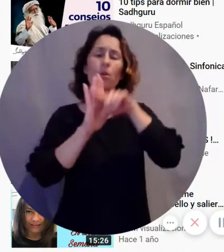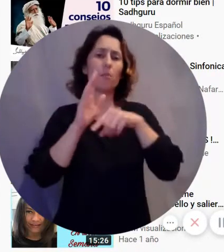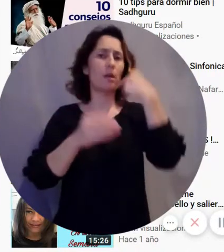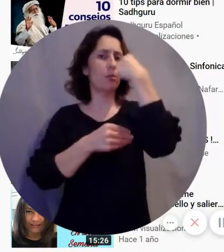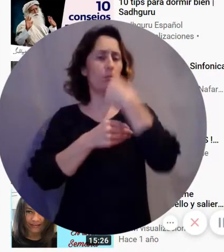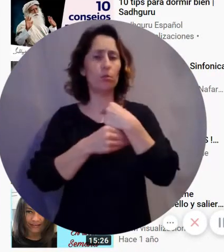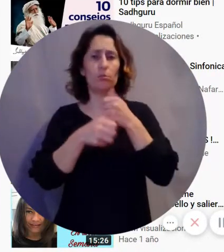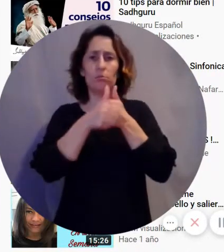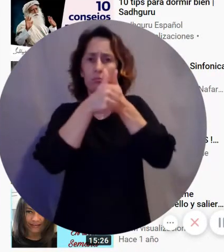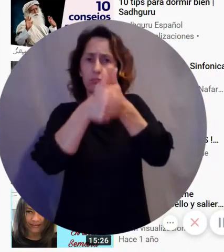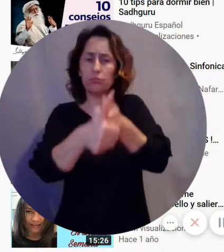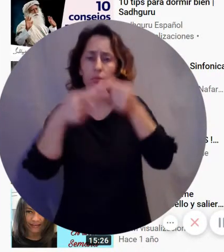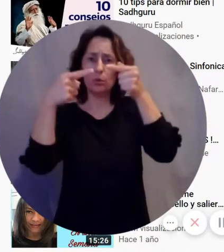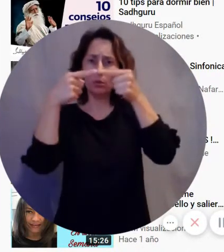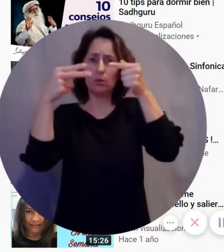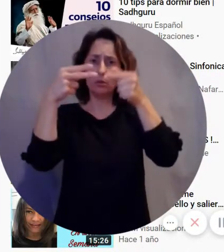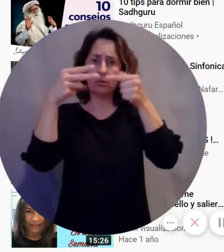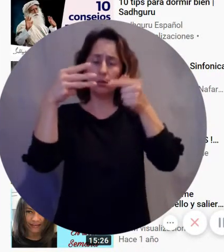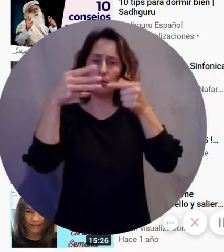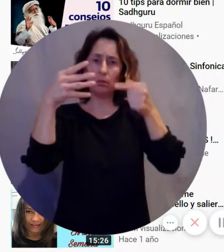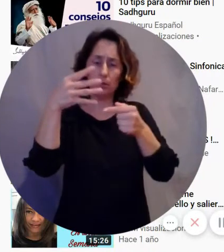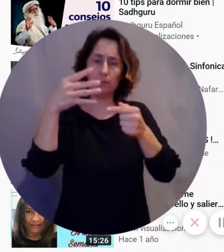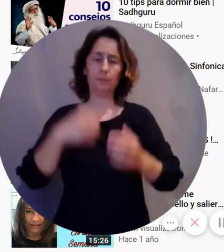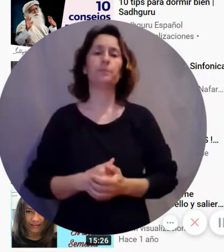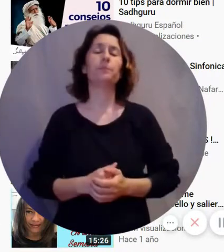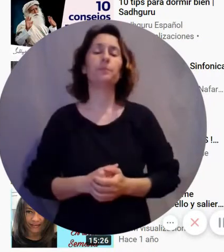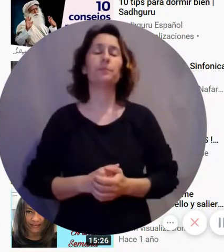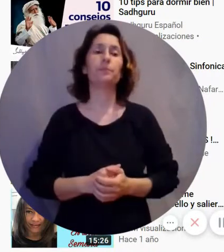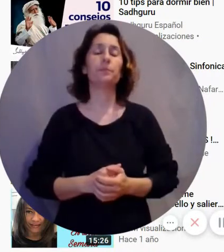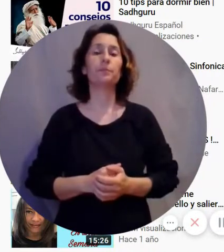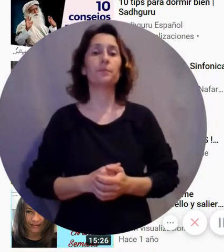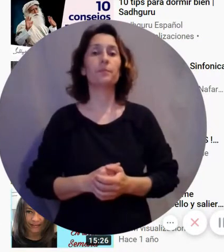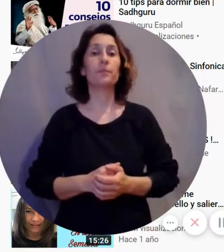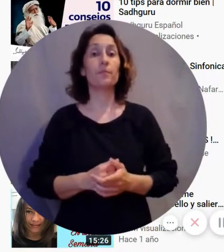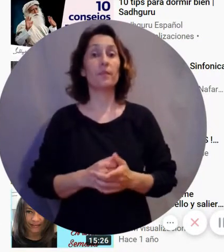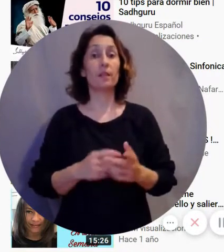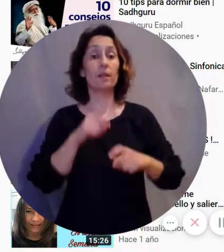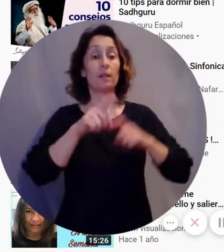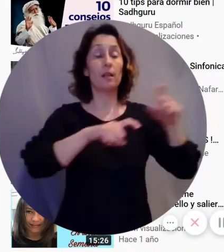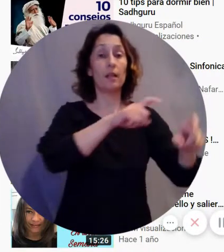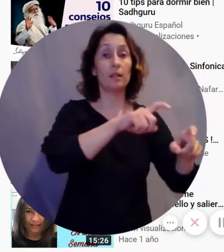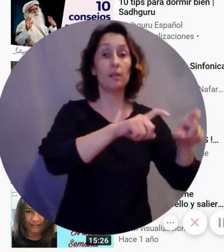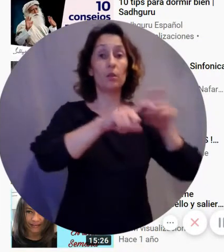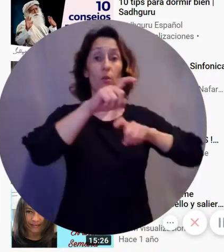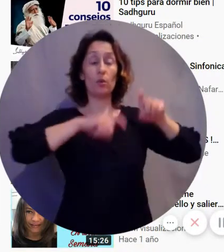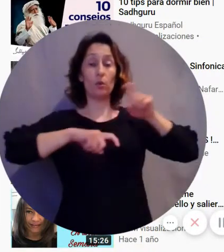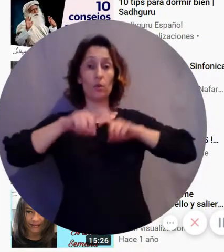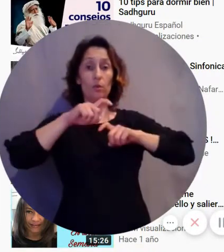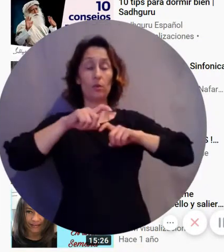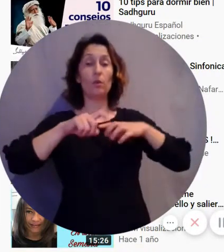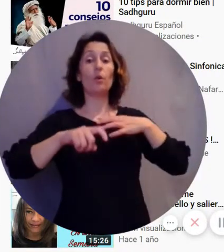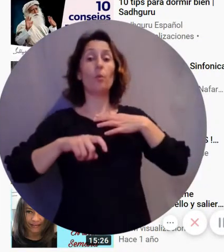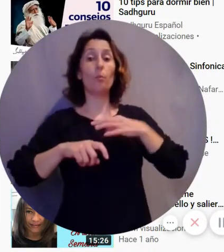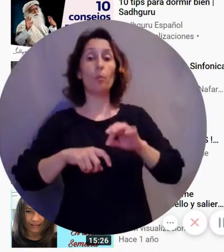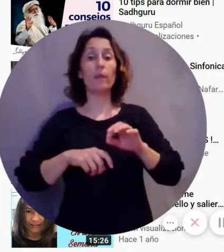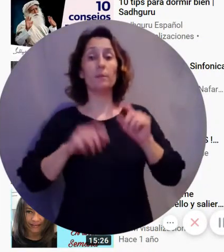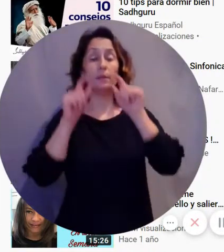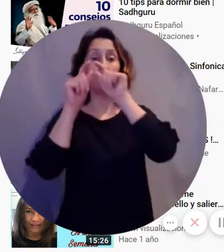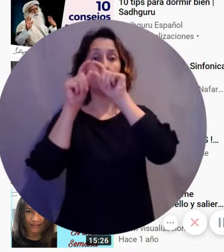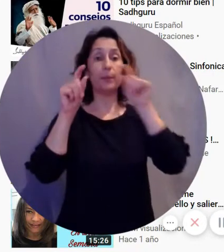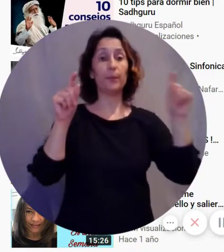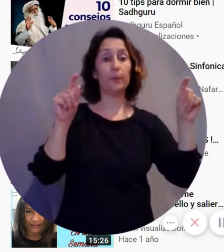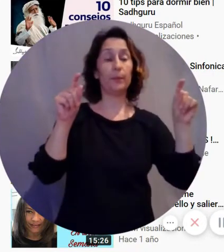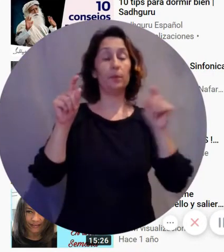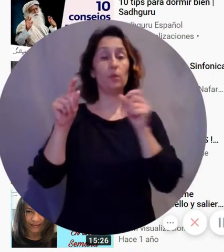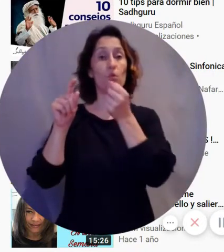la declaración. Dentro de cada bloque, para movernos hacia adelante o hacia atrás, podemos usar el camino situado en la parte superior de la pantalla con